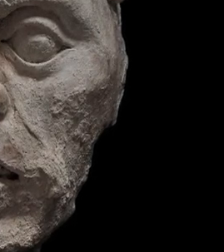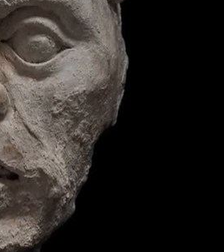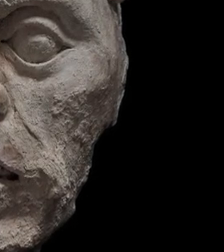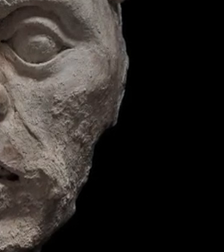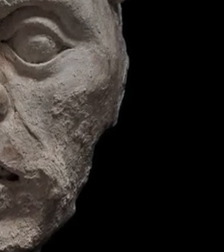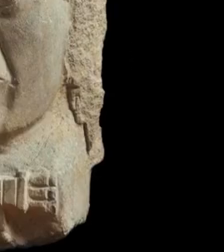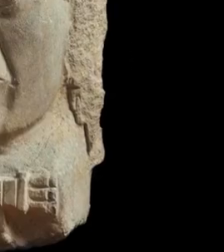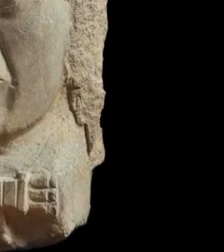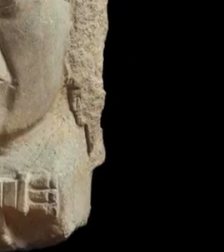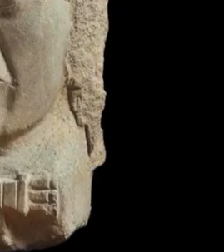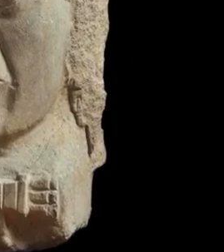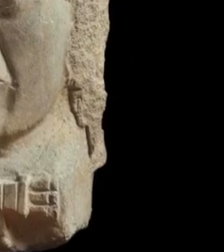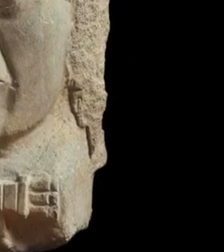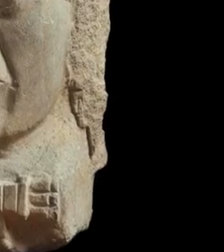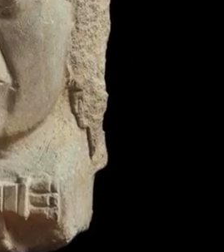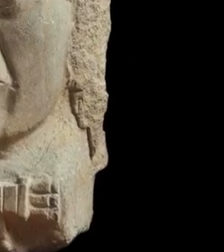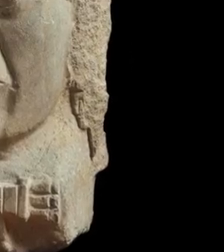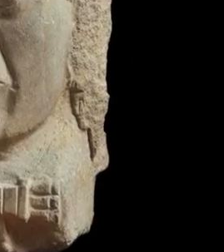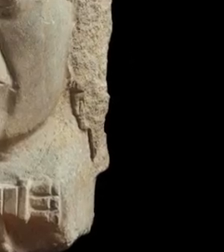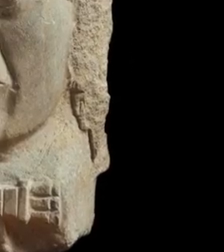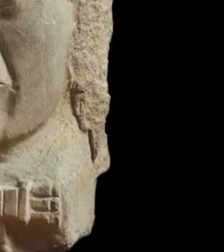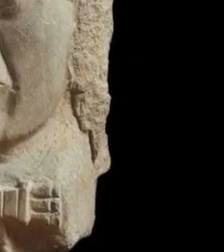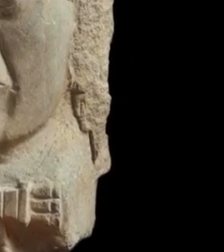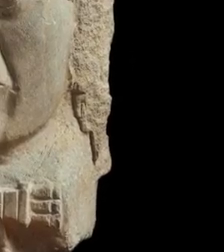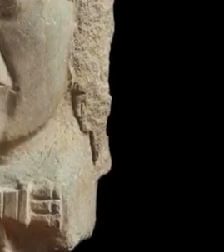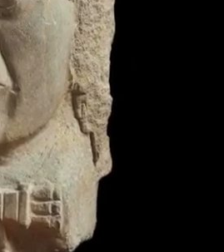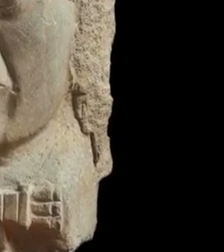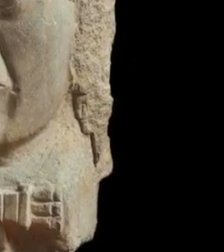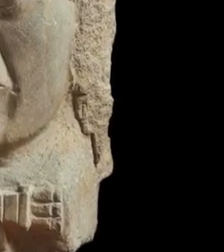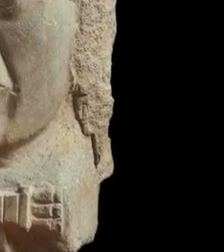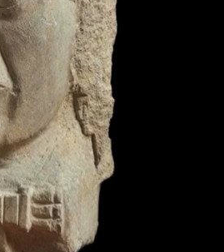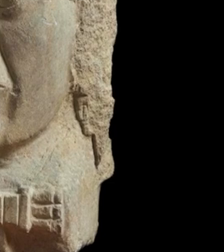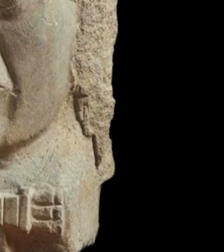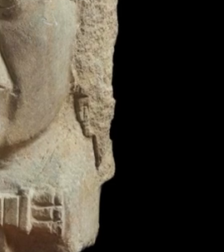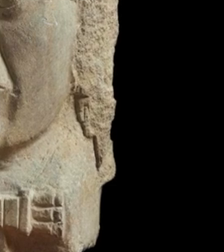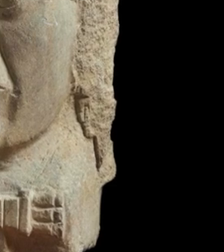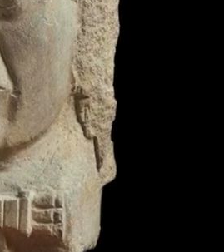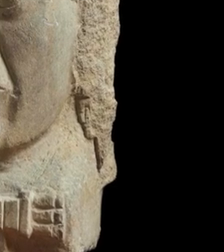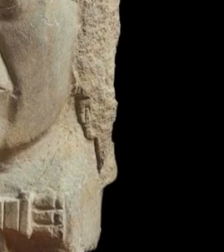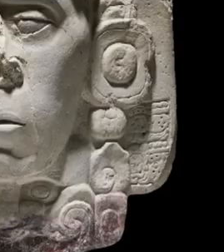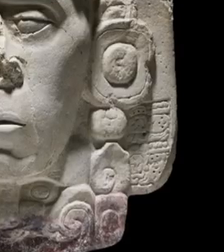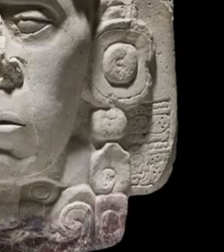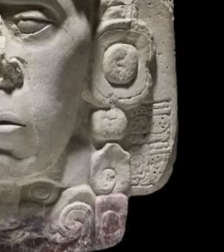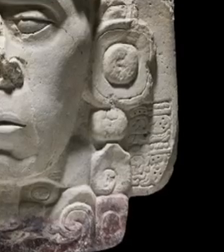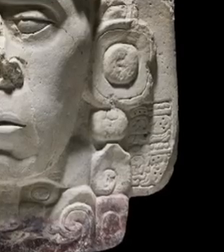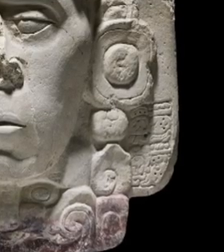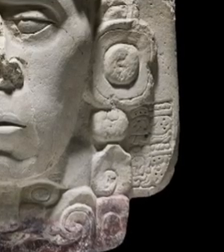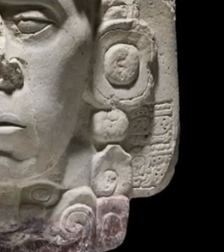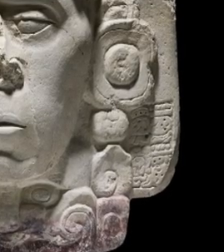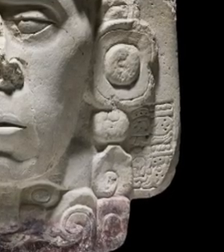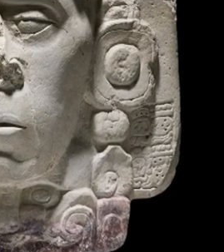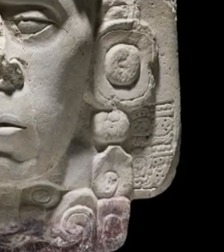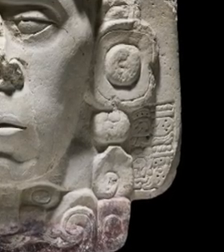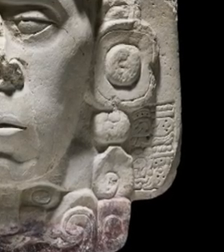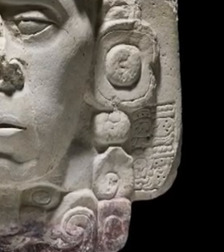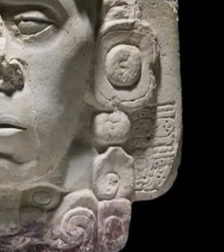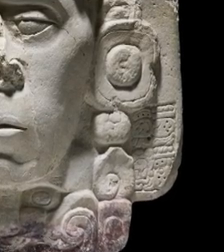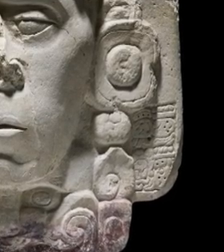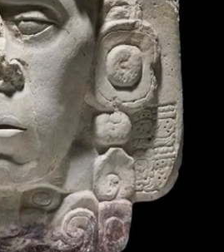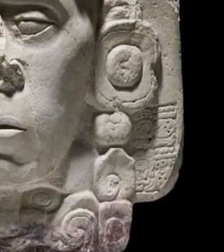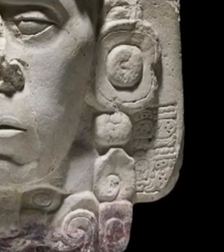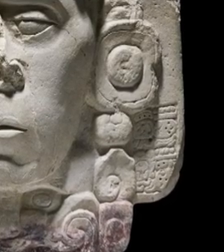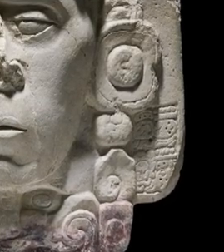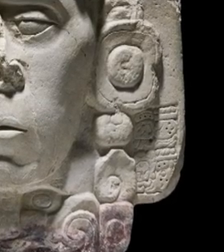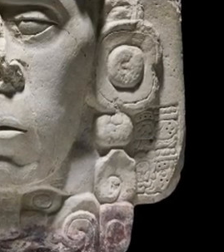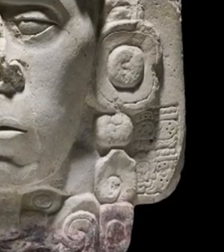máscaras, incensarios, estelas, una gran cantidad de inscripciones